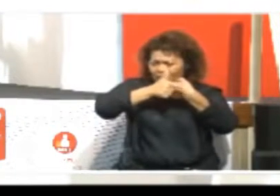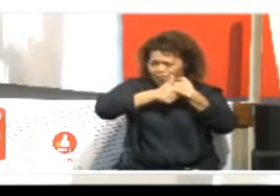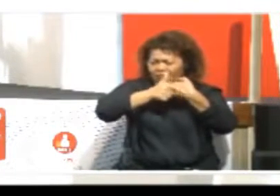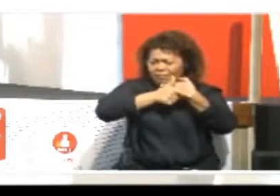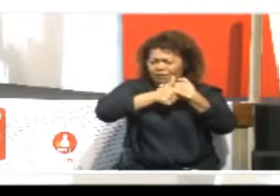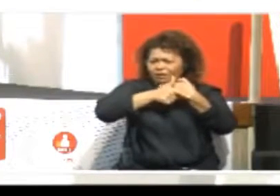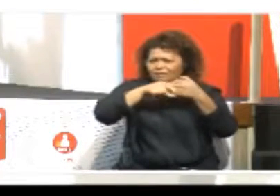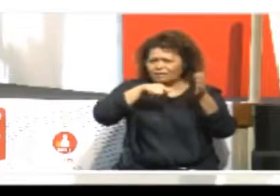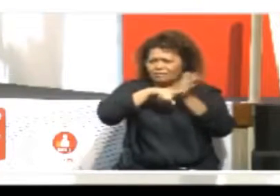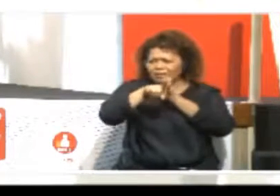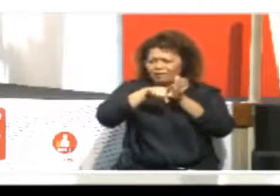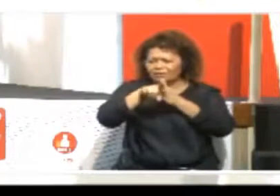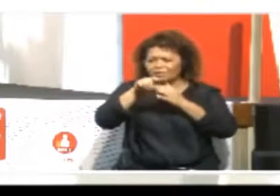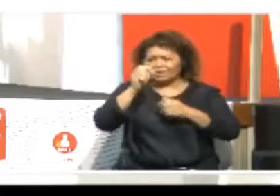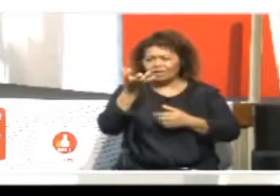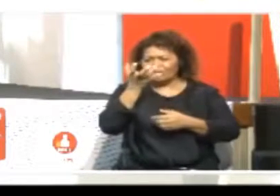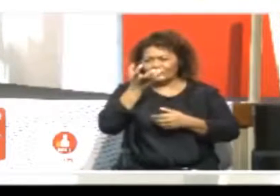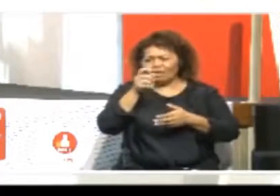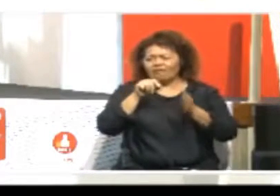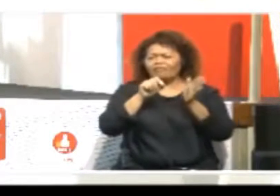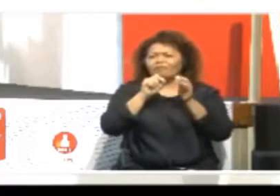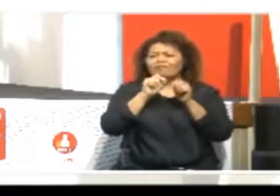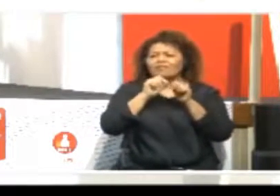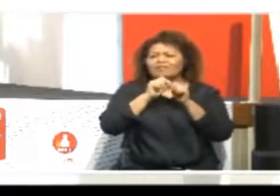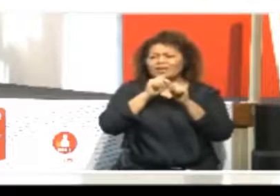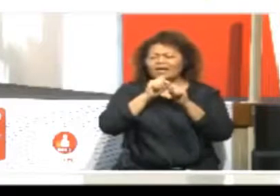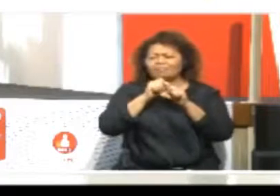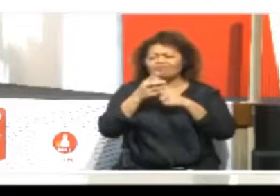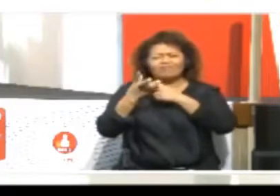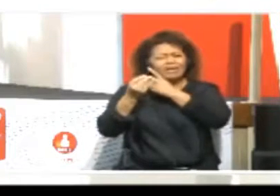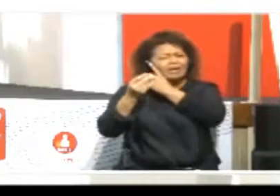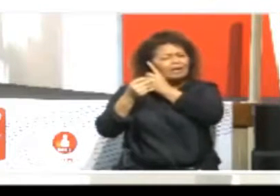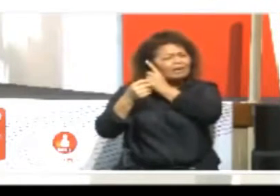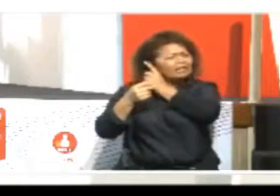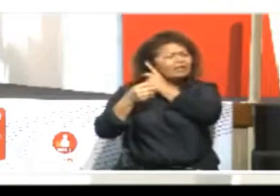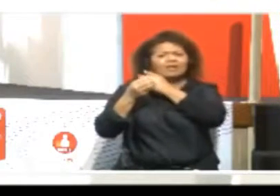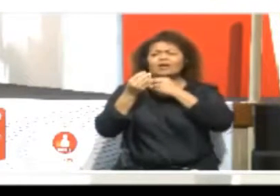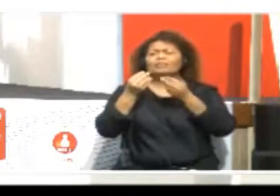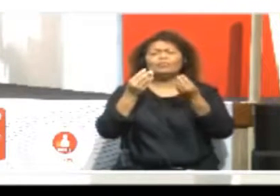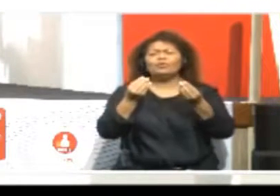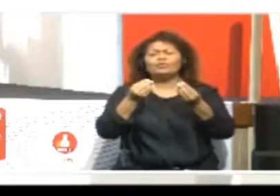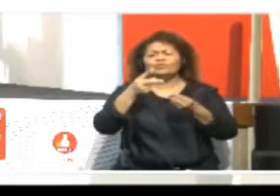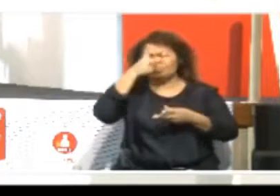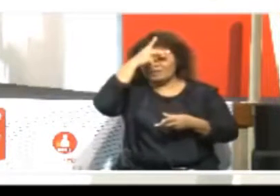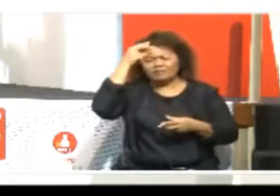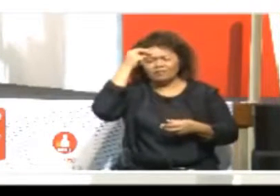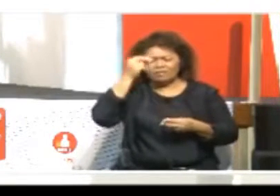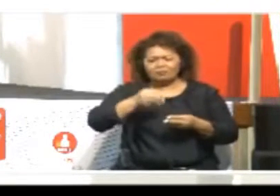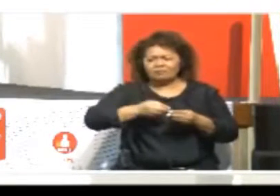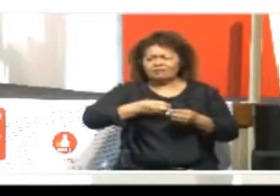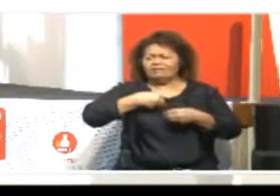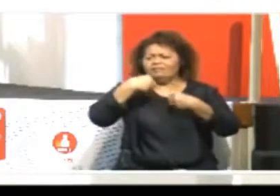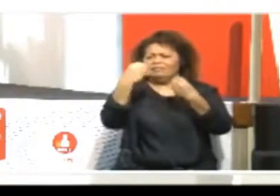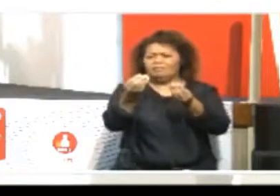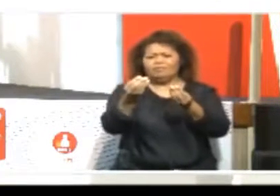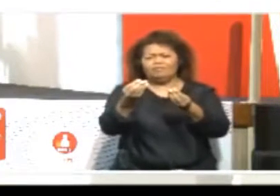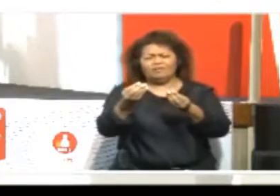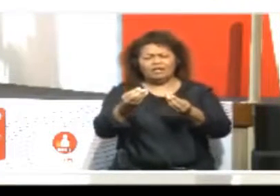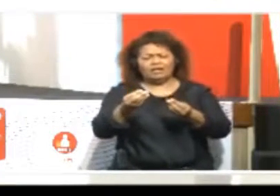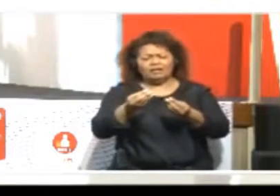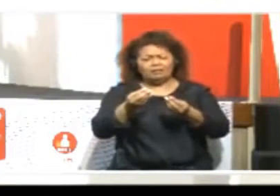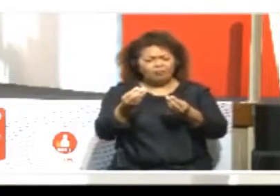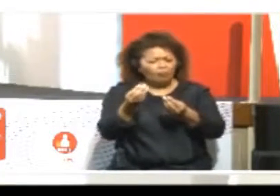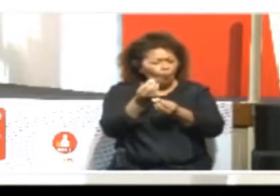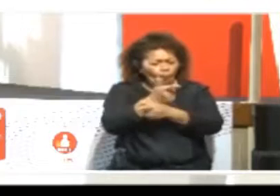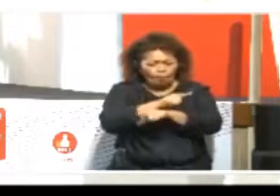de ellos me lo devolvían y yo no entendía el por qué, o me decían: espere a que venga mi secretaria para que